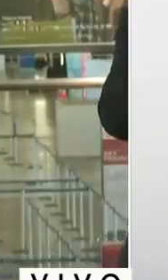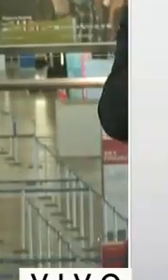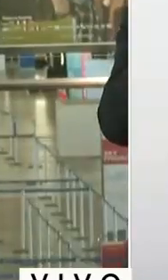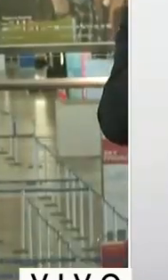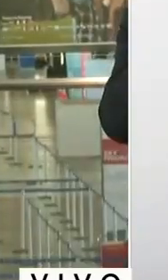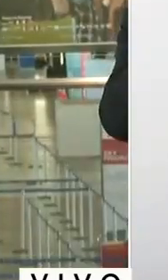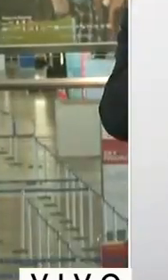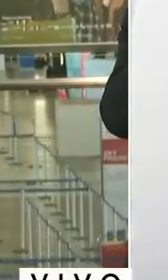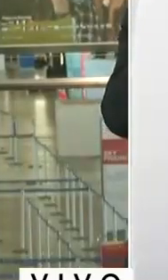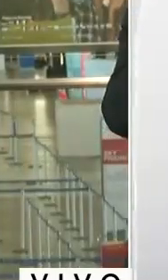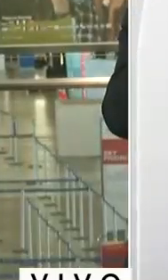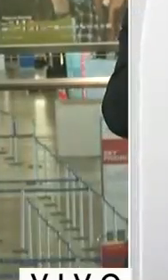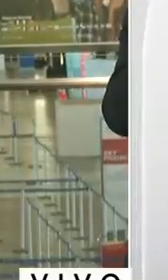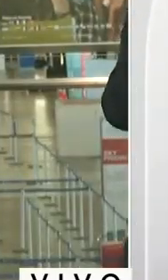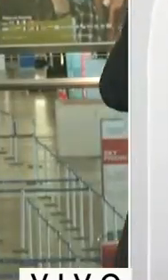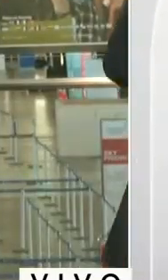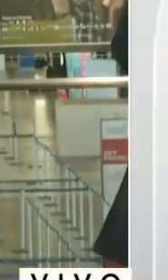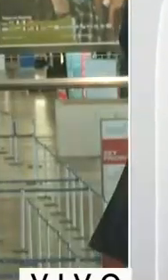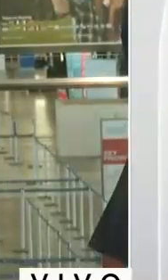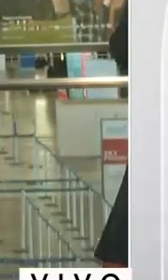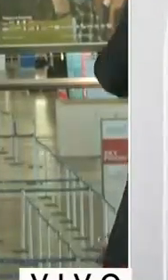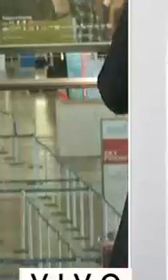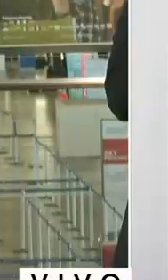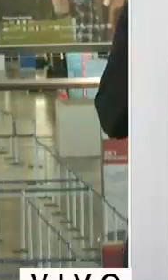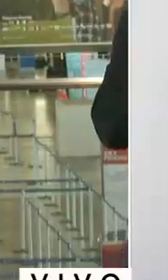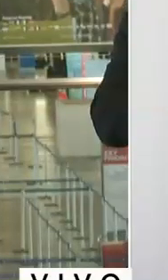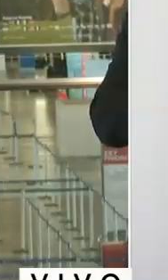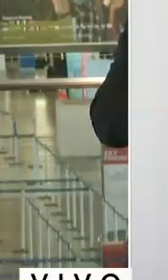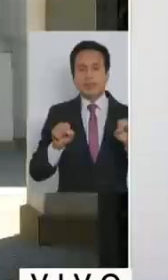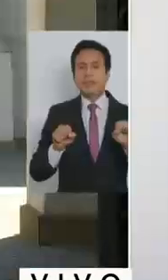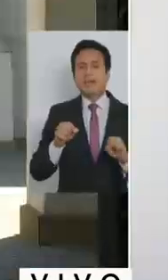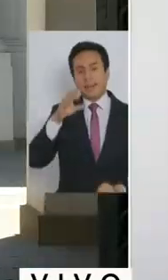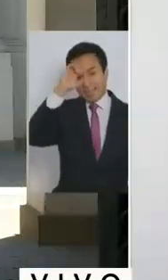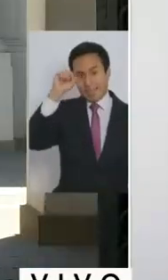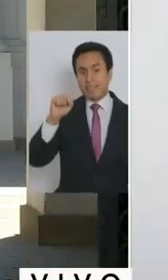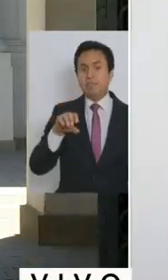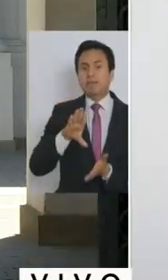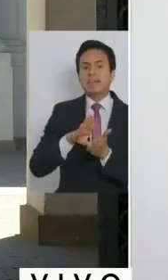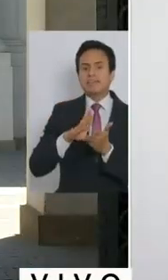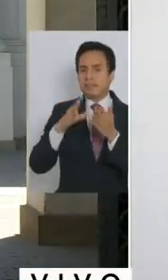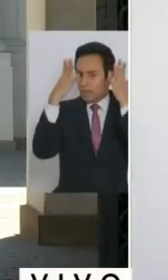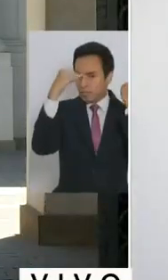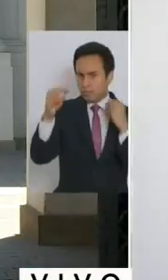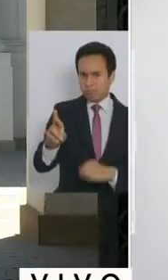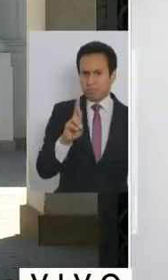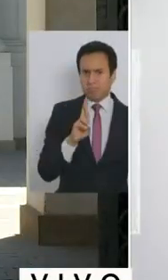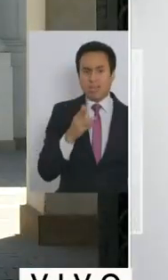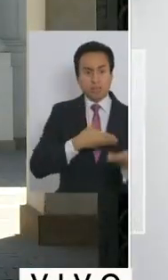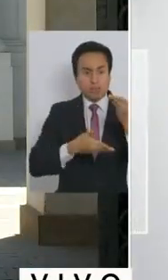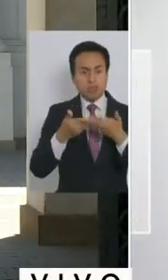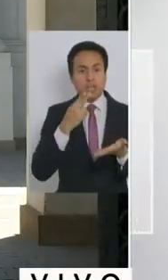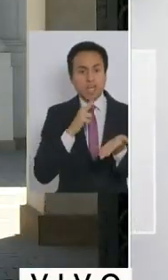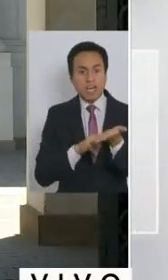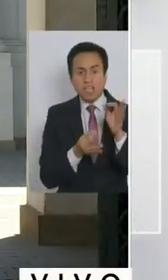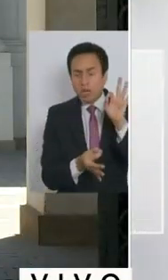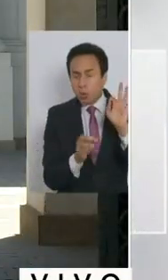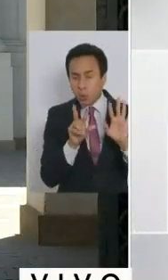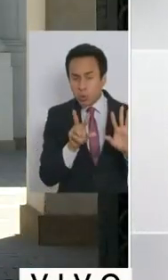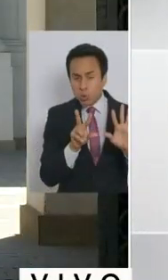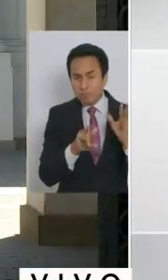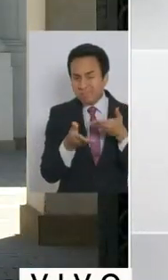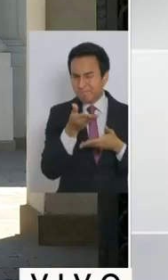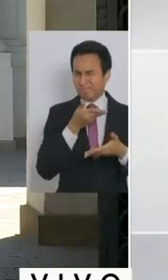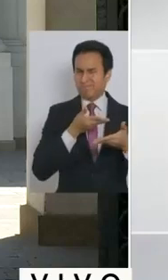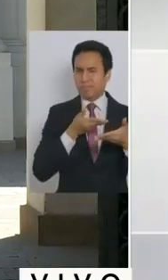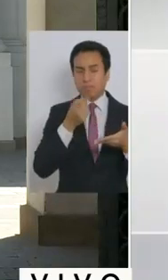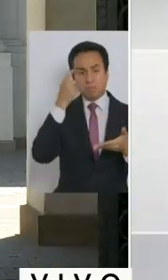marzo. Como dije, reglamentariamente existen 3 meses después que ha dejado un ministro el cargo para ser todavía